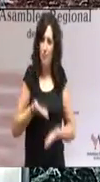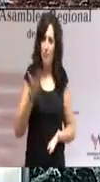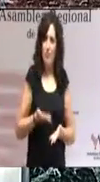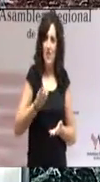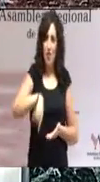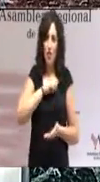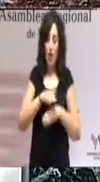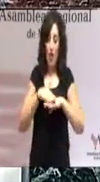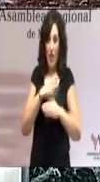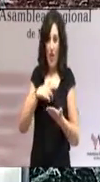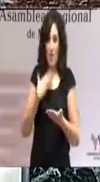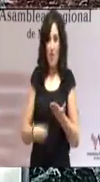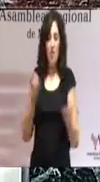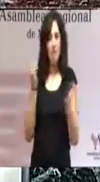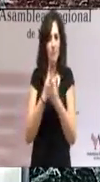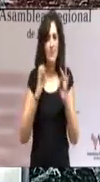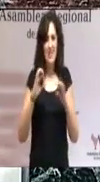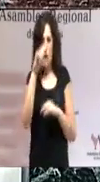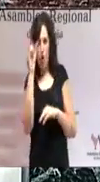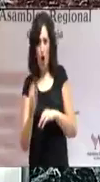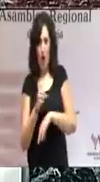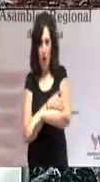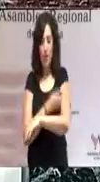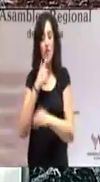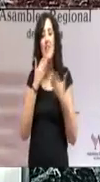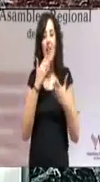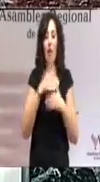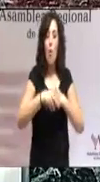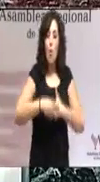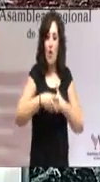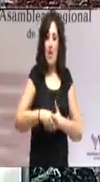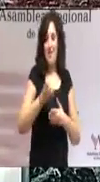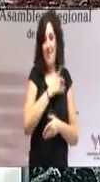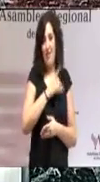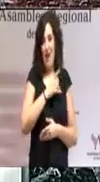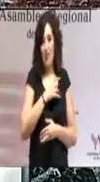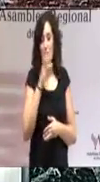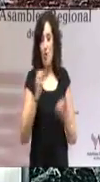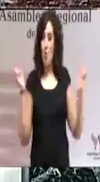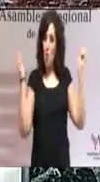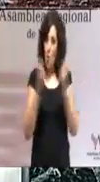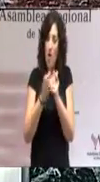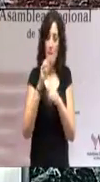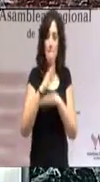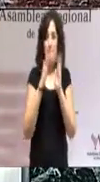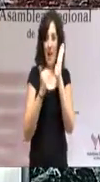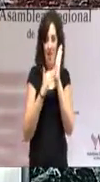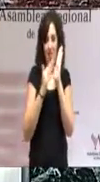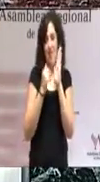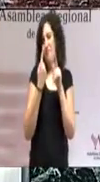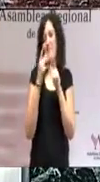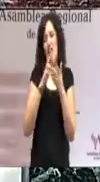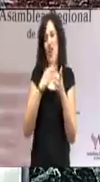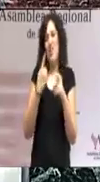mediterráneo como una de sus prioridades. Y agradezco al sindicato UGT que se reuniera en Valencia junto a secretarios generales de UGT de distintas